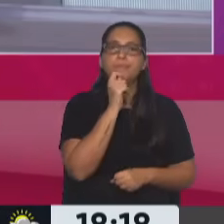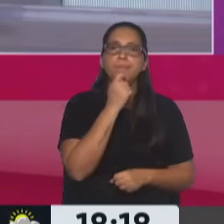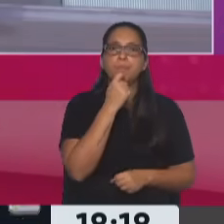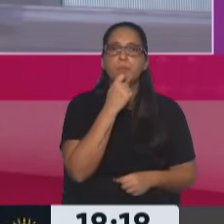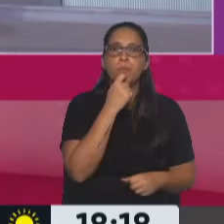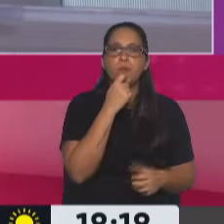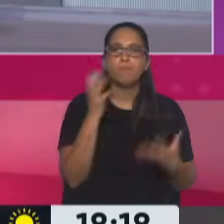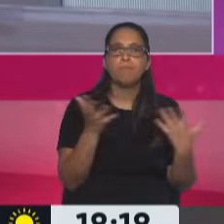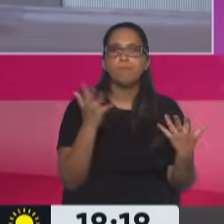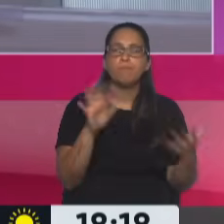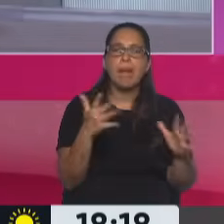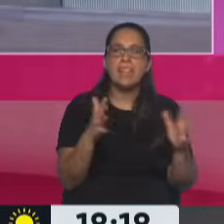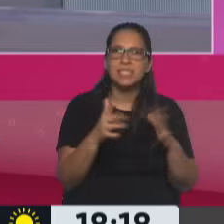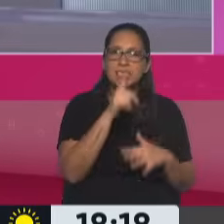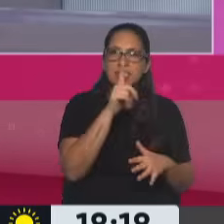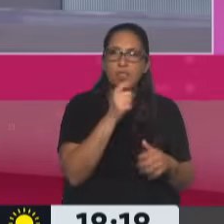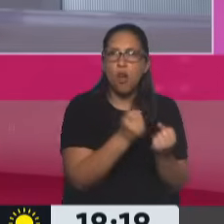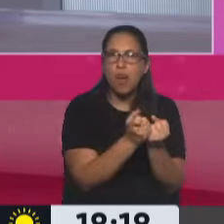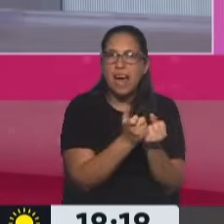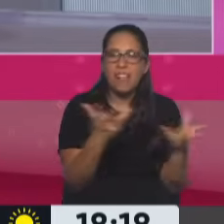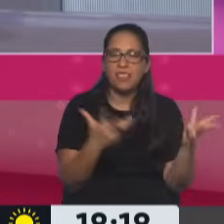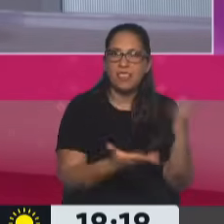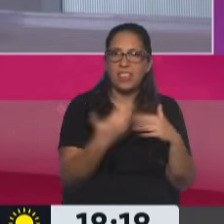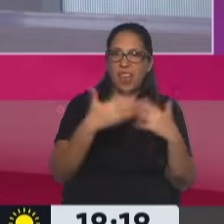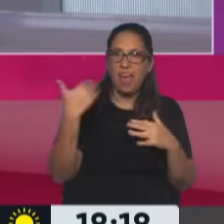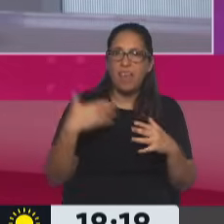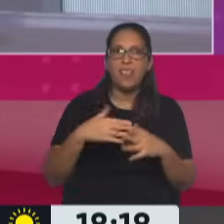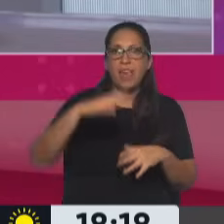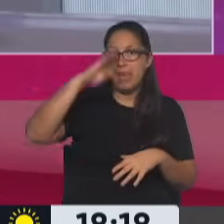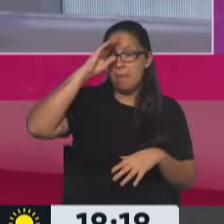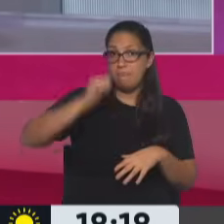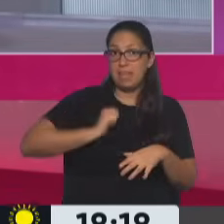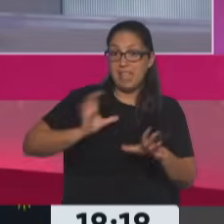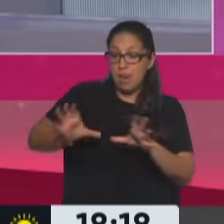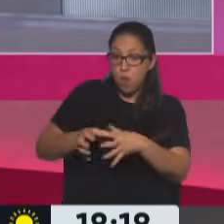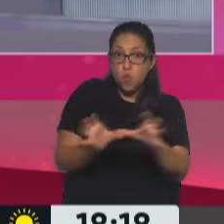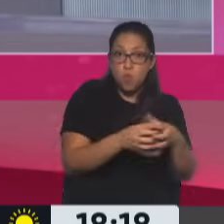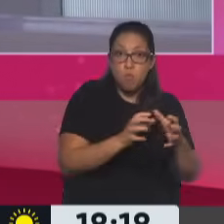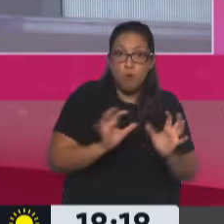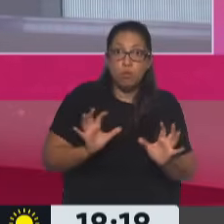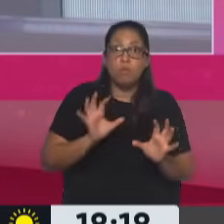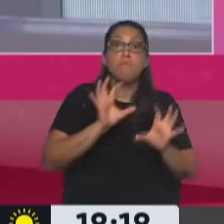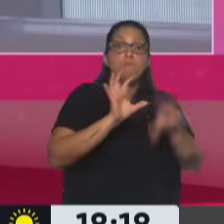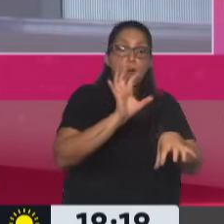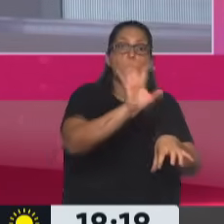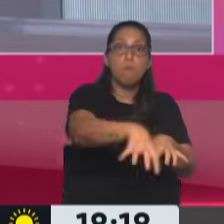número más o menos parecido, o volver a tener más tropas en Groenlandia, 1.